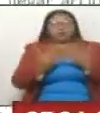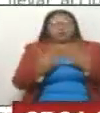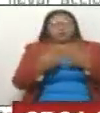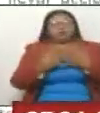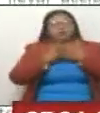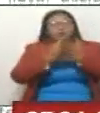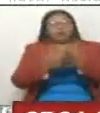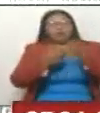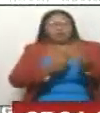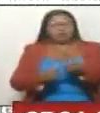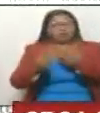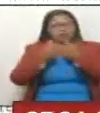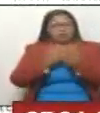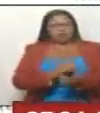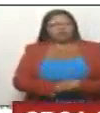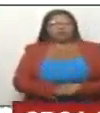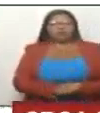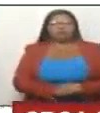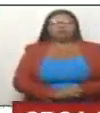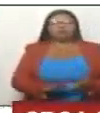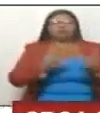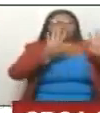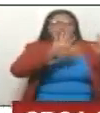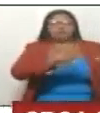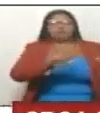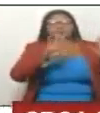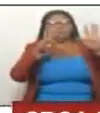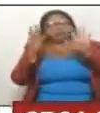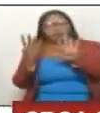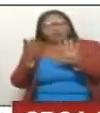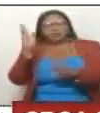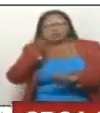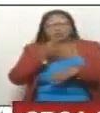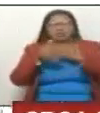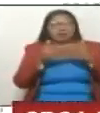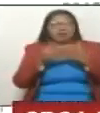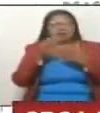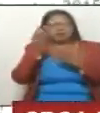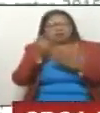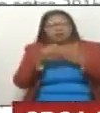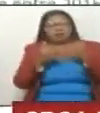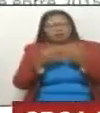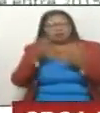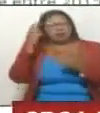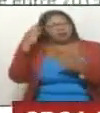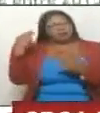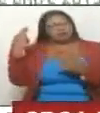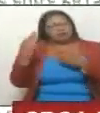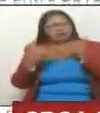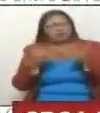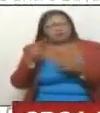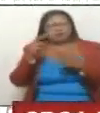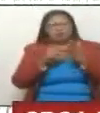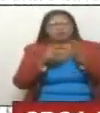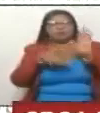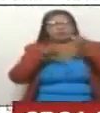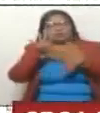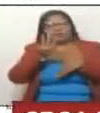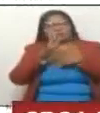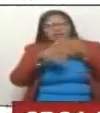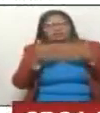la economía. 19% contra la industria petrolera, cifra que llama a la reflexión, y es que entre 2015 y